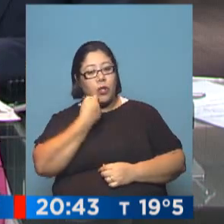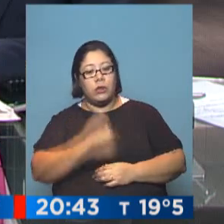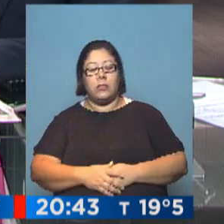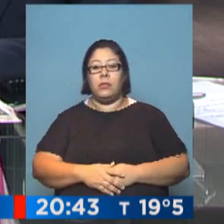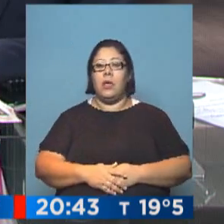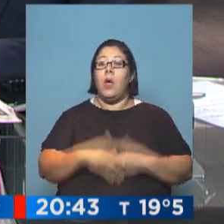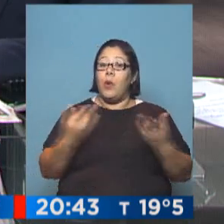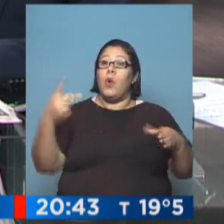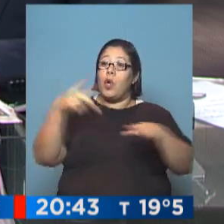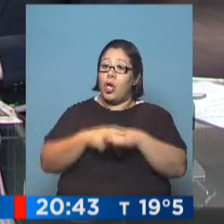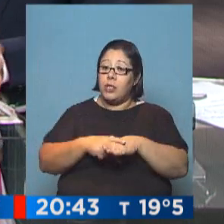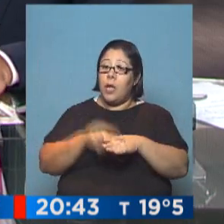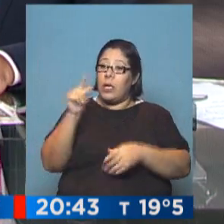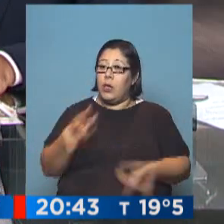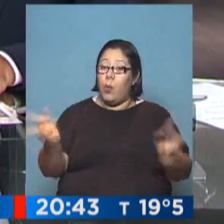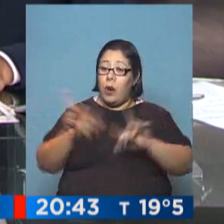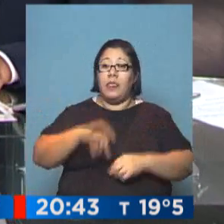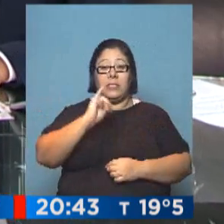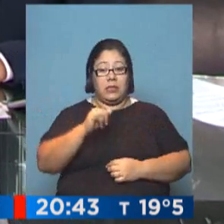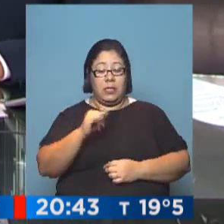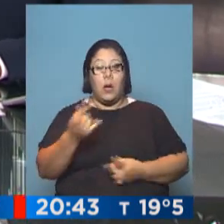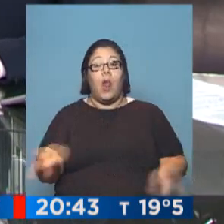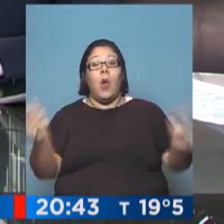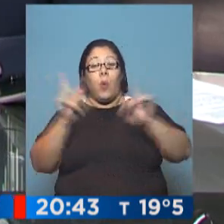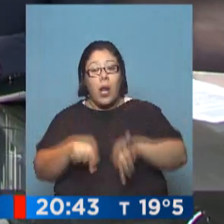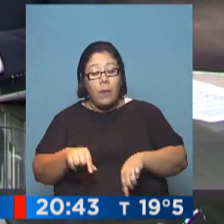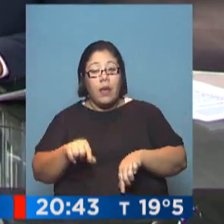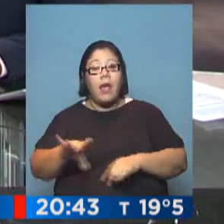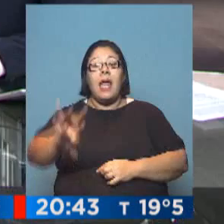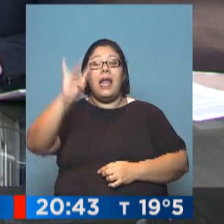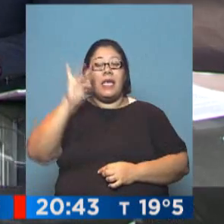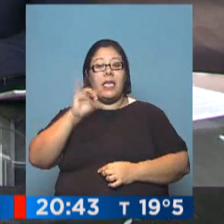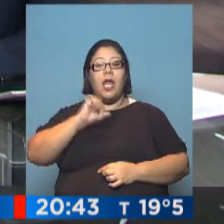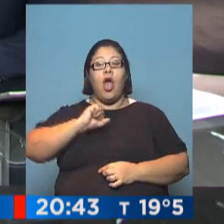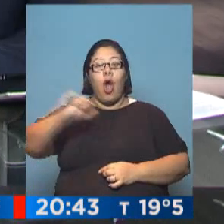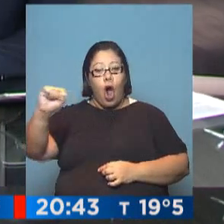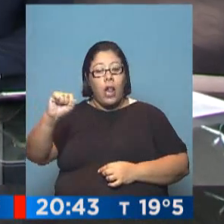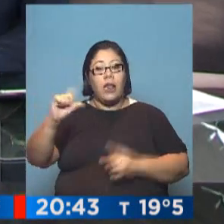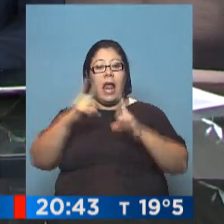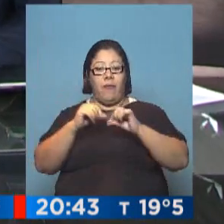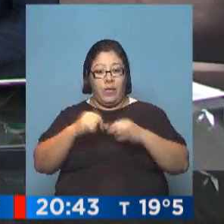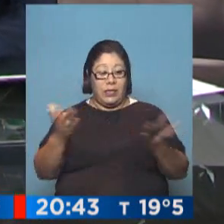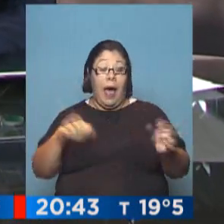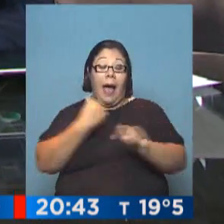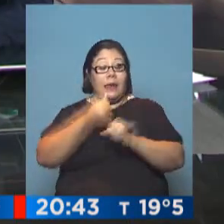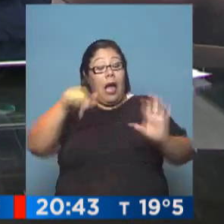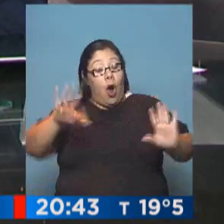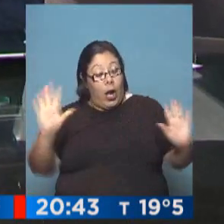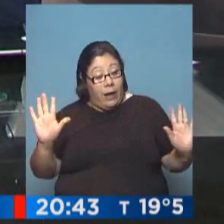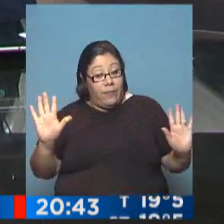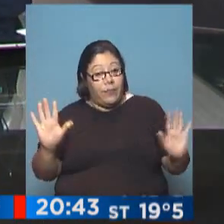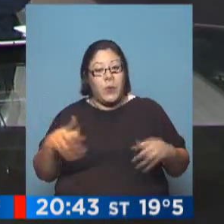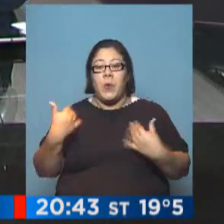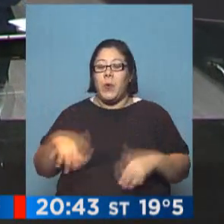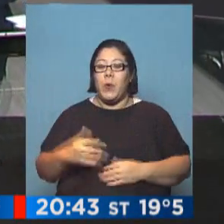Bueno, tenemos una nueva pausa, ya volvemos. Dale, después, ¿sabes qué? Vamos a elegir el gol de la fecha. Sí, hasta el momento, Bien, hasta el momento. Te pongo un aprieto. Y